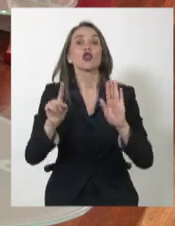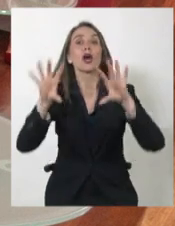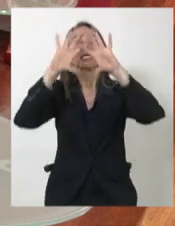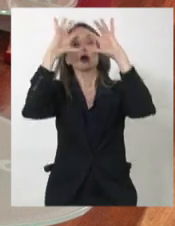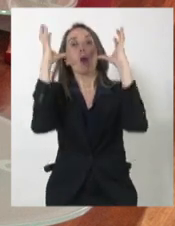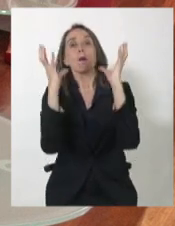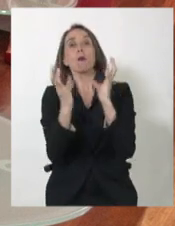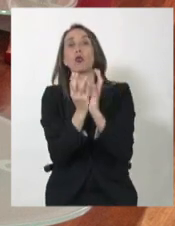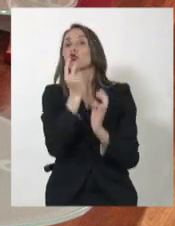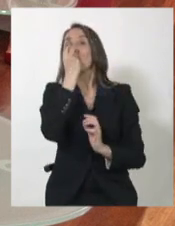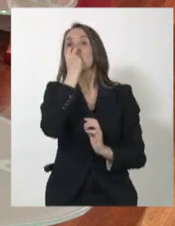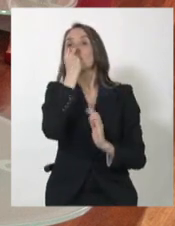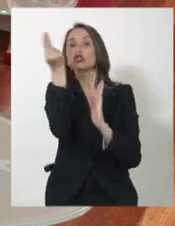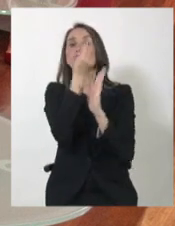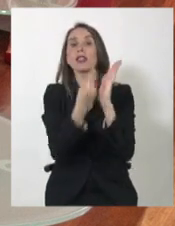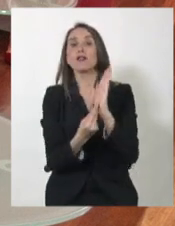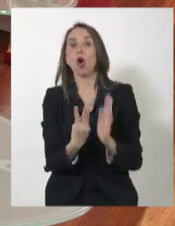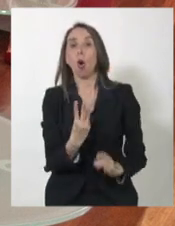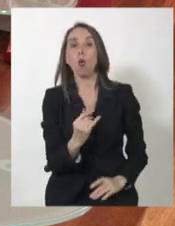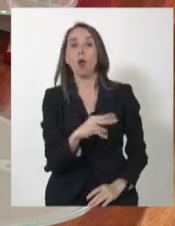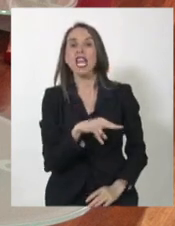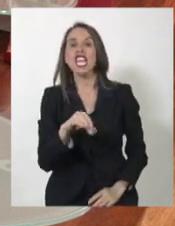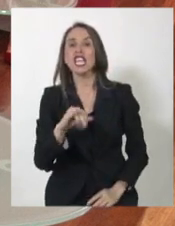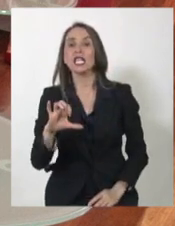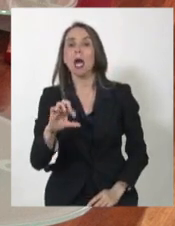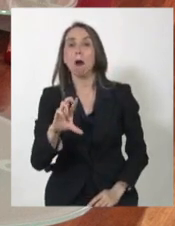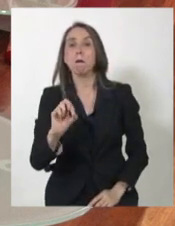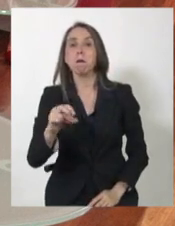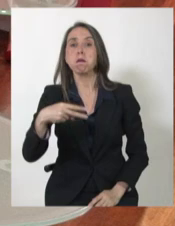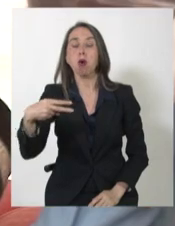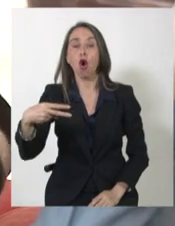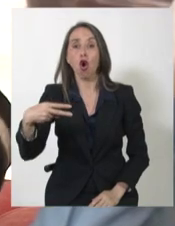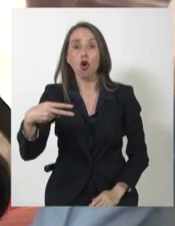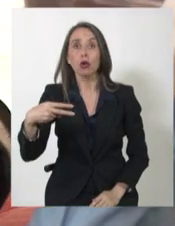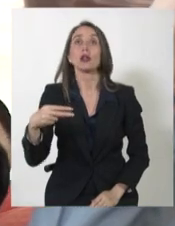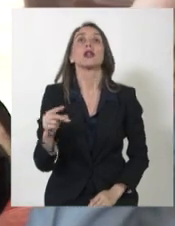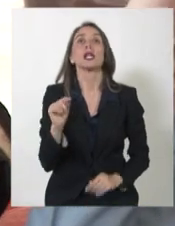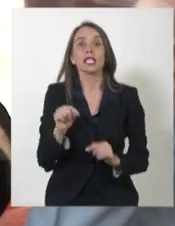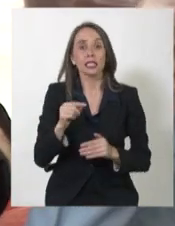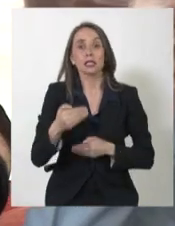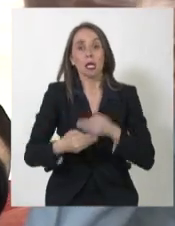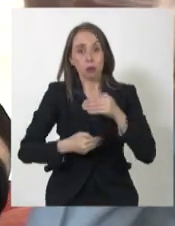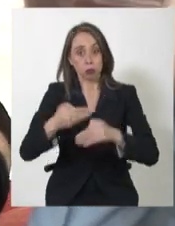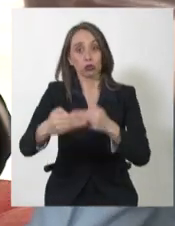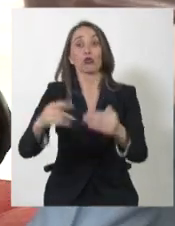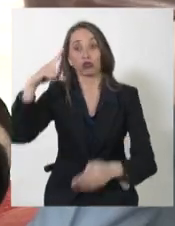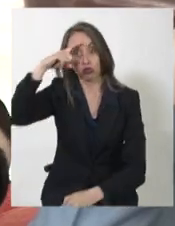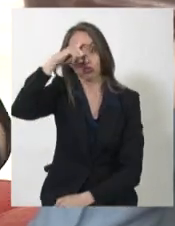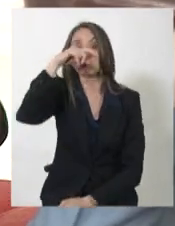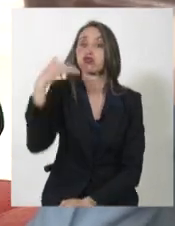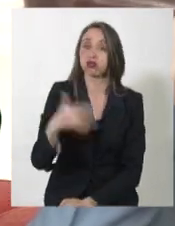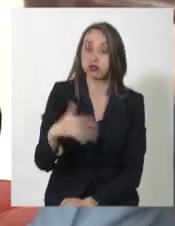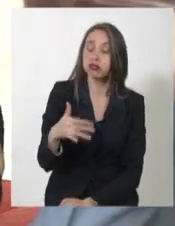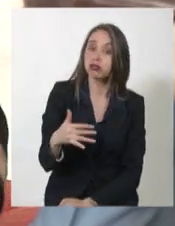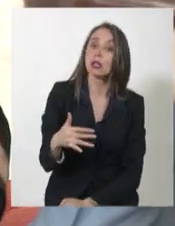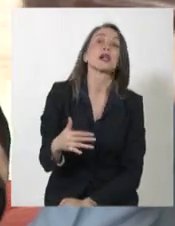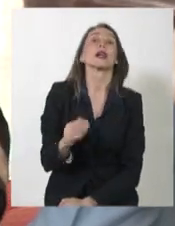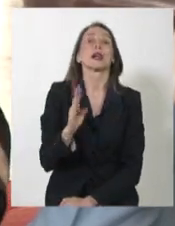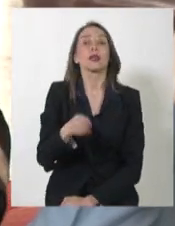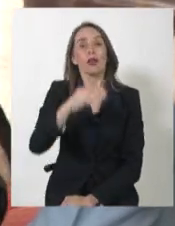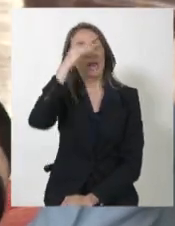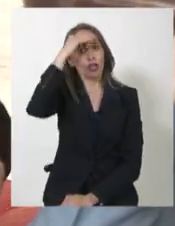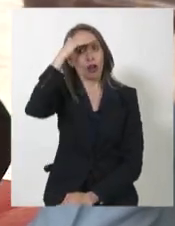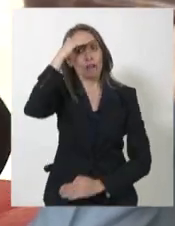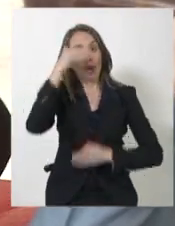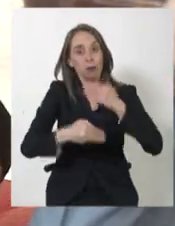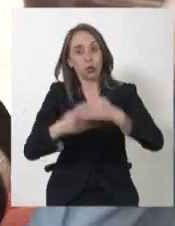Pooh, voy a usar la metáfora, y que esto es un proceso complejo y que hay que confiar en los